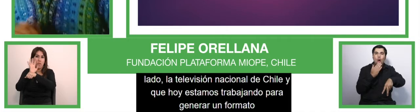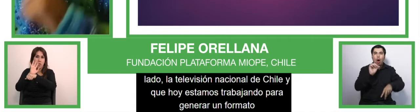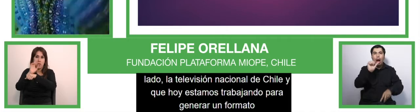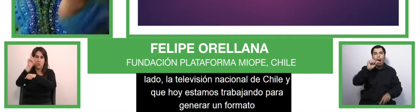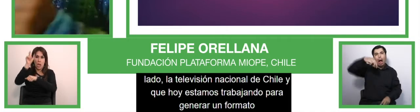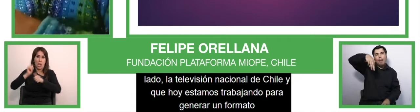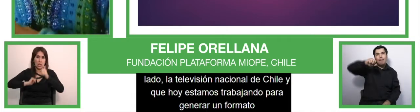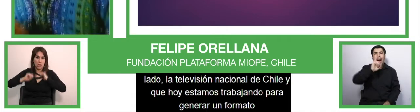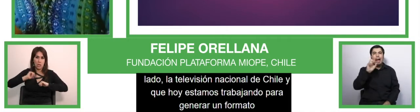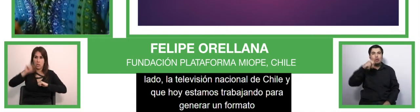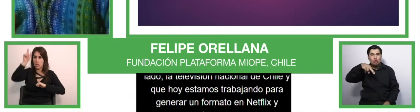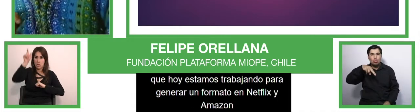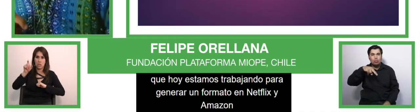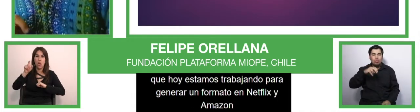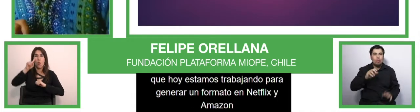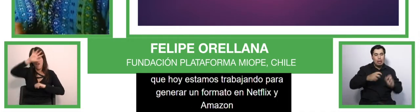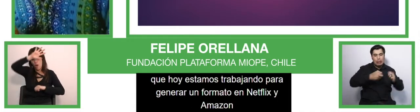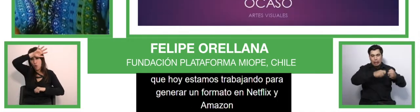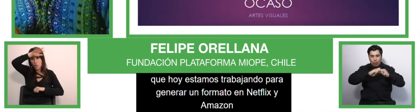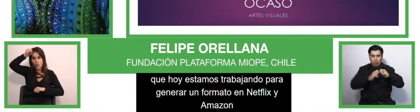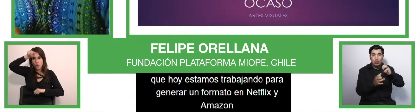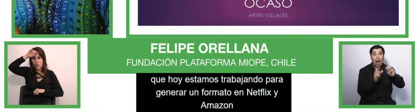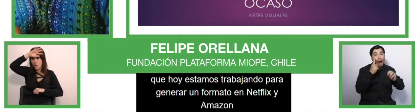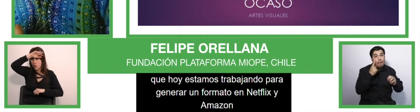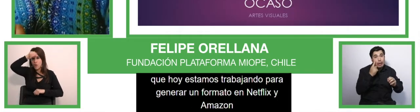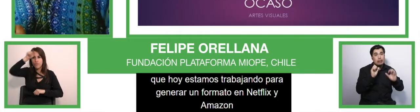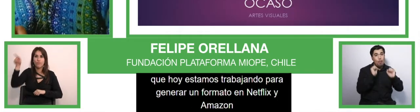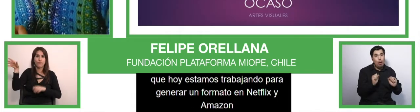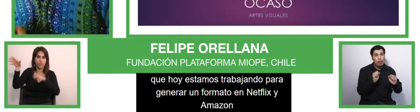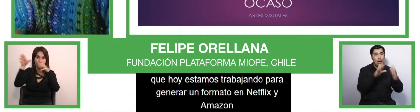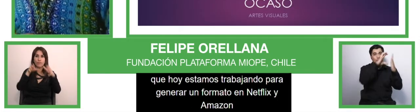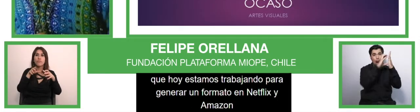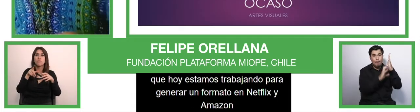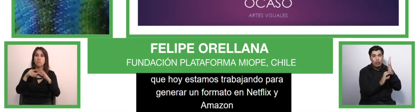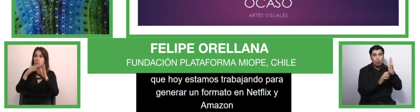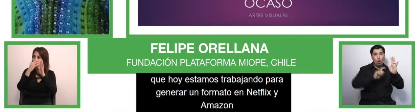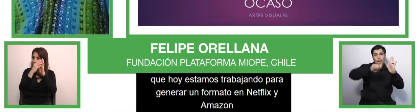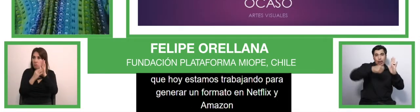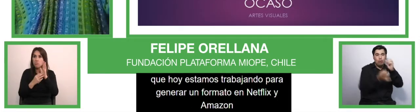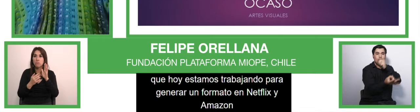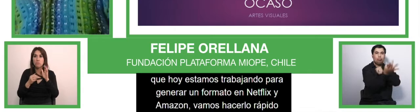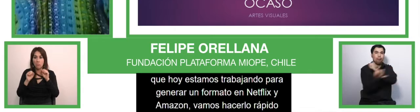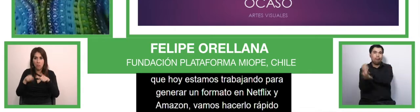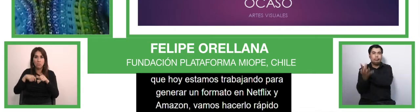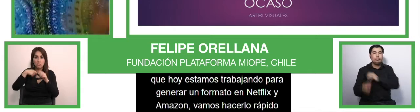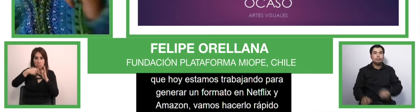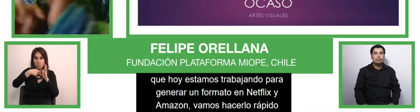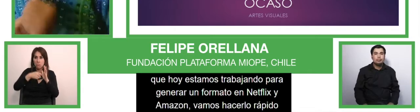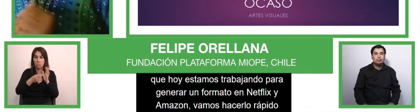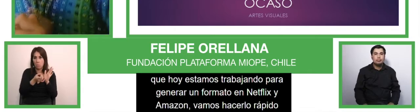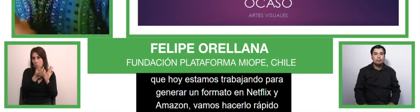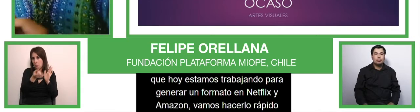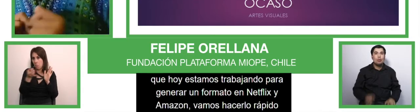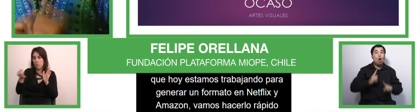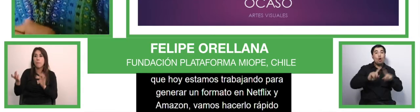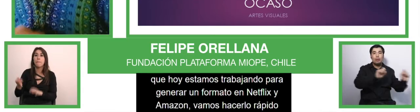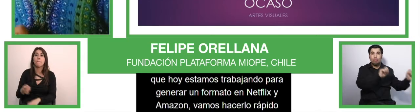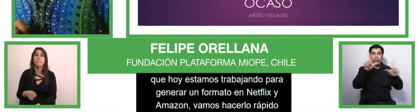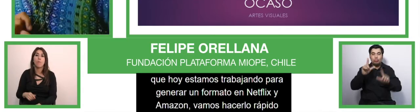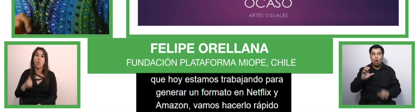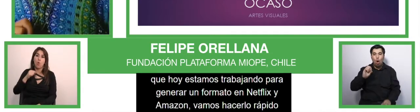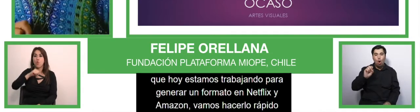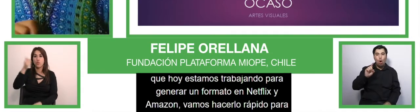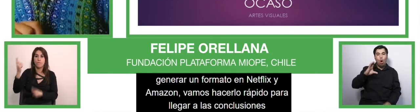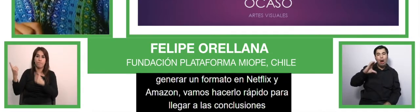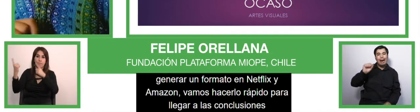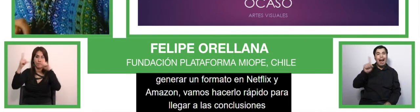Así que pasemos a la siguiente lámina. Vamos a hacerlo bien rápido para que en el fondo llegar a las conclusiones, ¿vale? Ocaso, esta es otra pieza